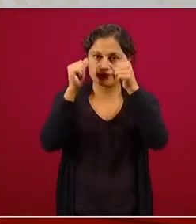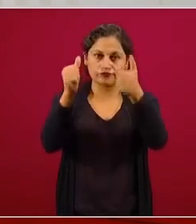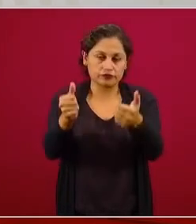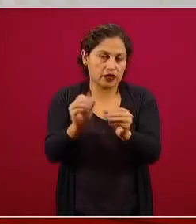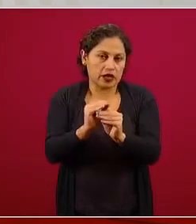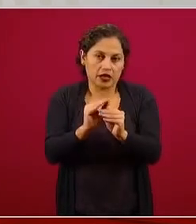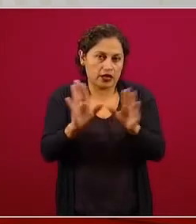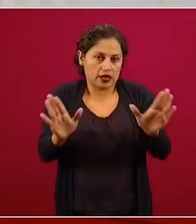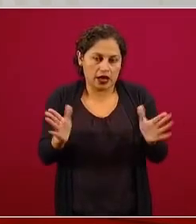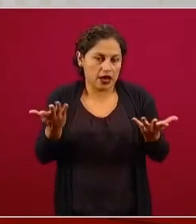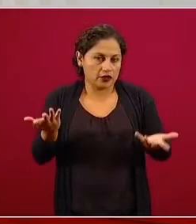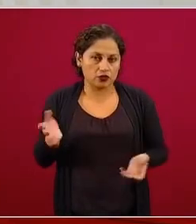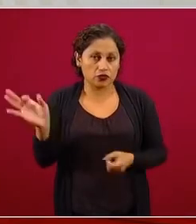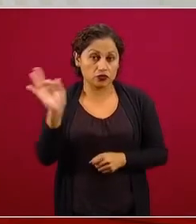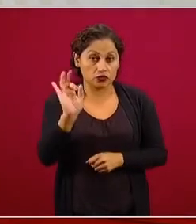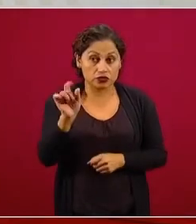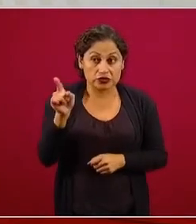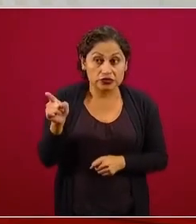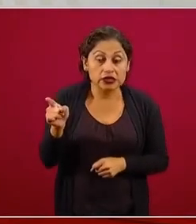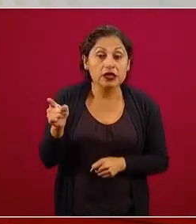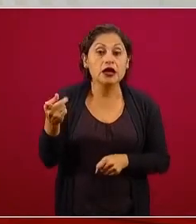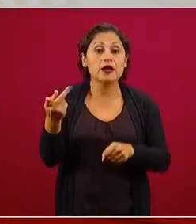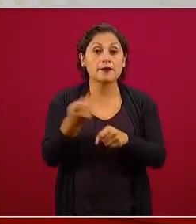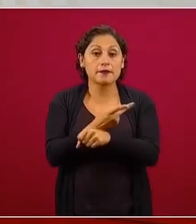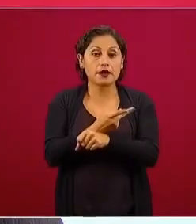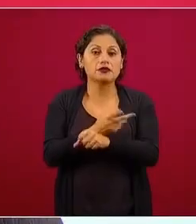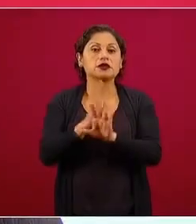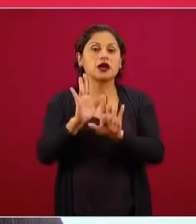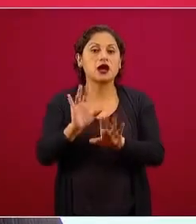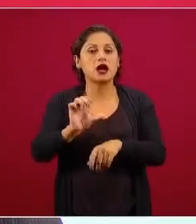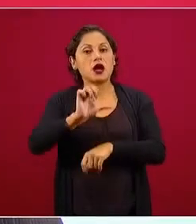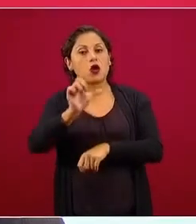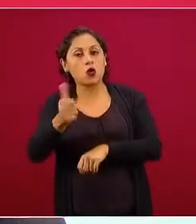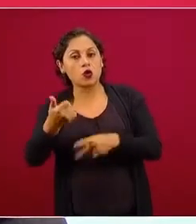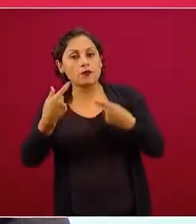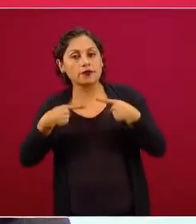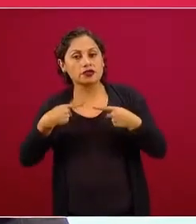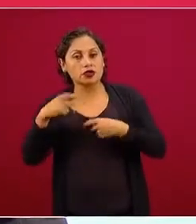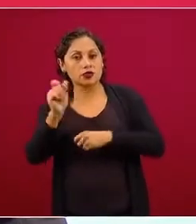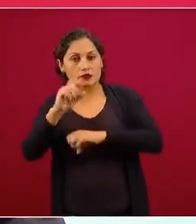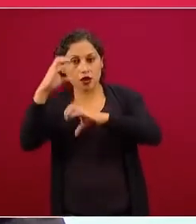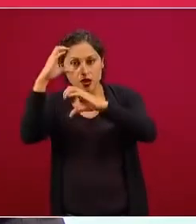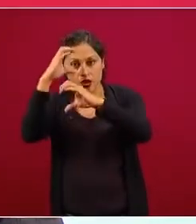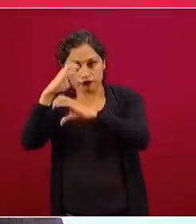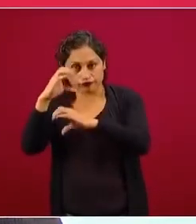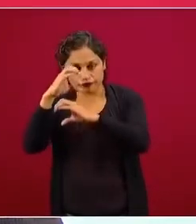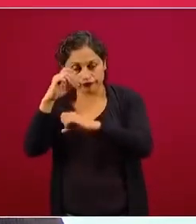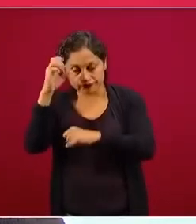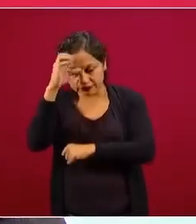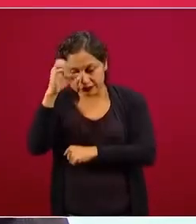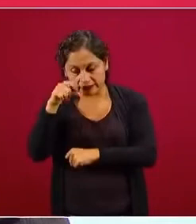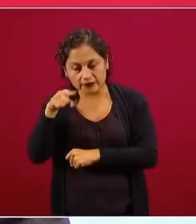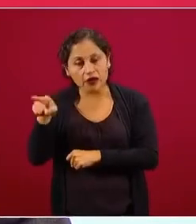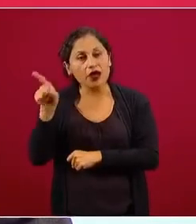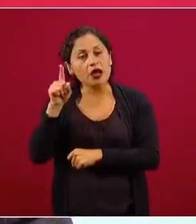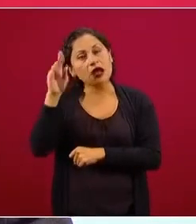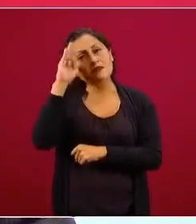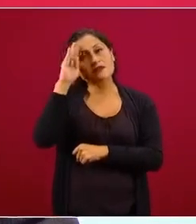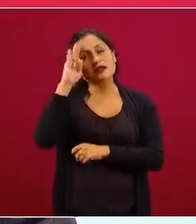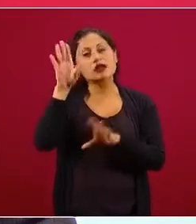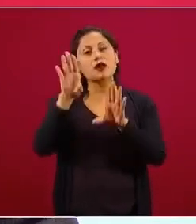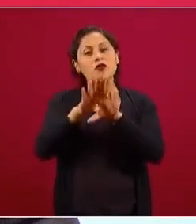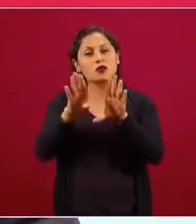su momento tendrá que desarrollar diferentes hipótesis que tendrán que ser a su vez estudiadas para poder dar con